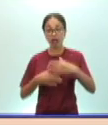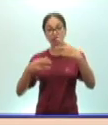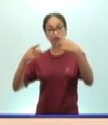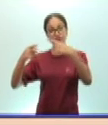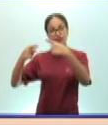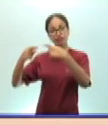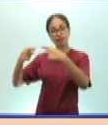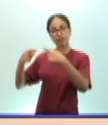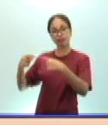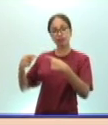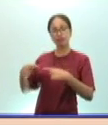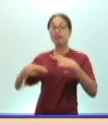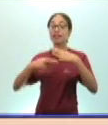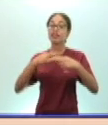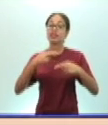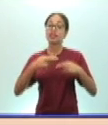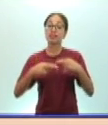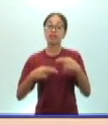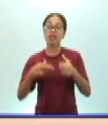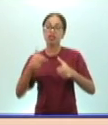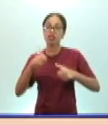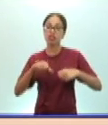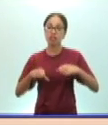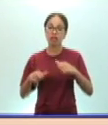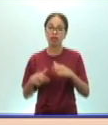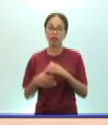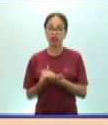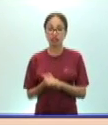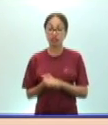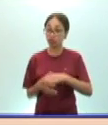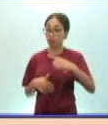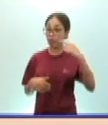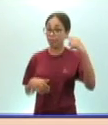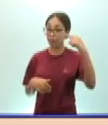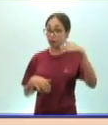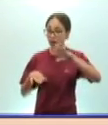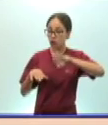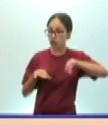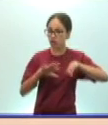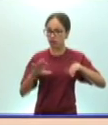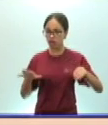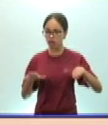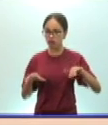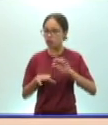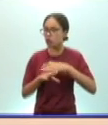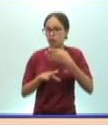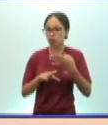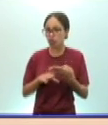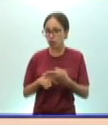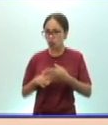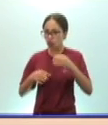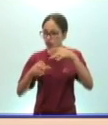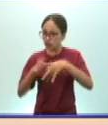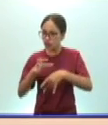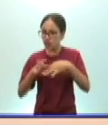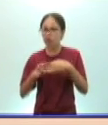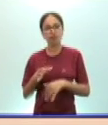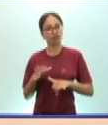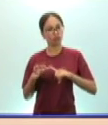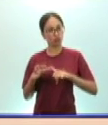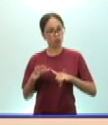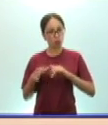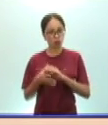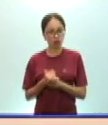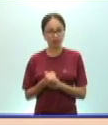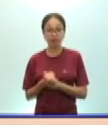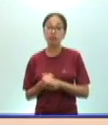se realizan. Si primero hay necesidad de decantar, bueno, decantamos y después filtramos. Y que cuando ustedes realicen el diagrama